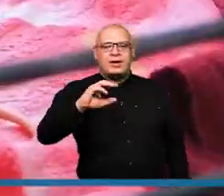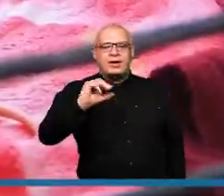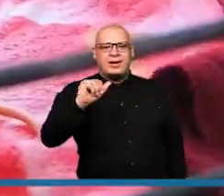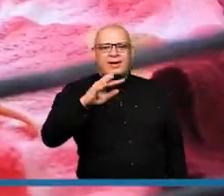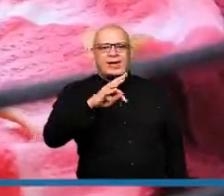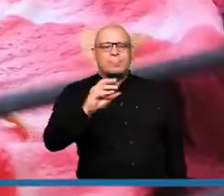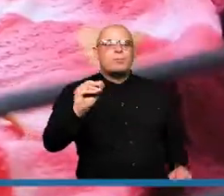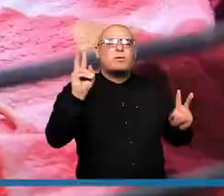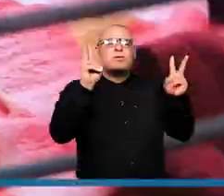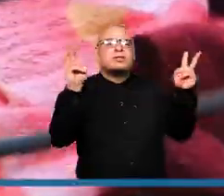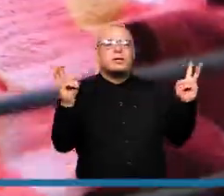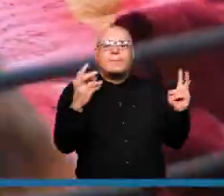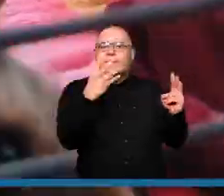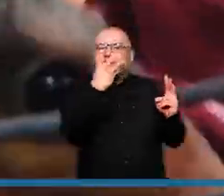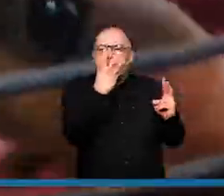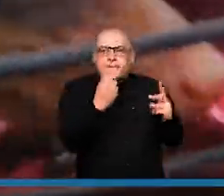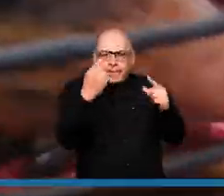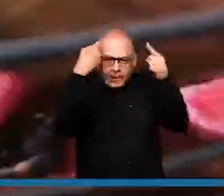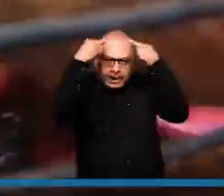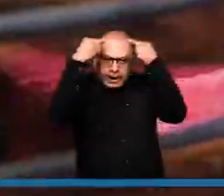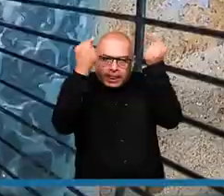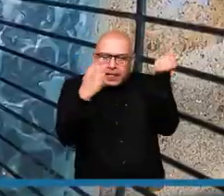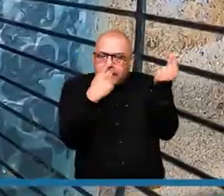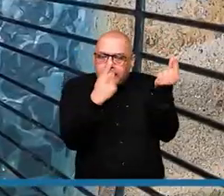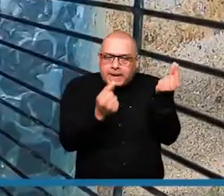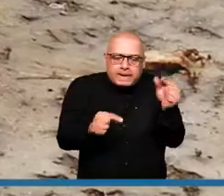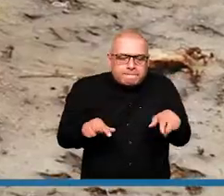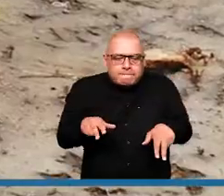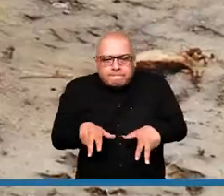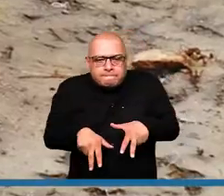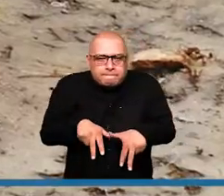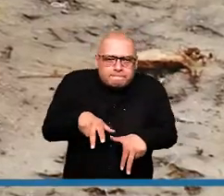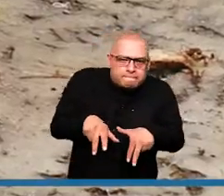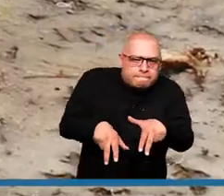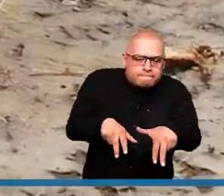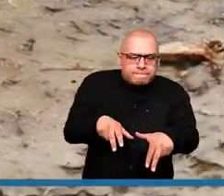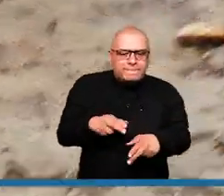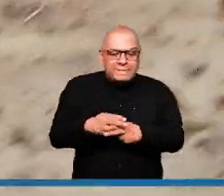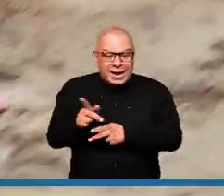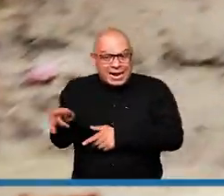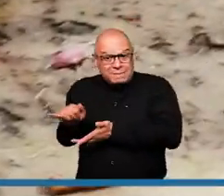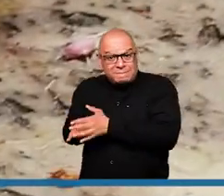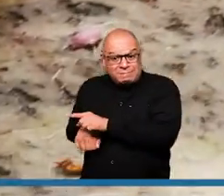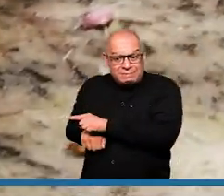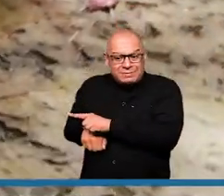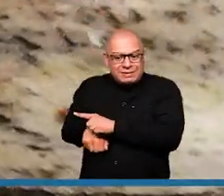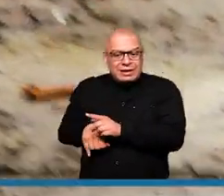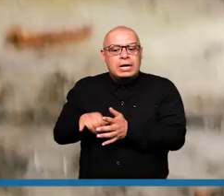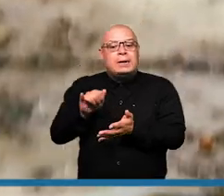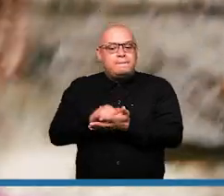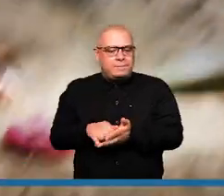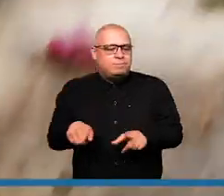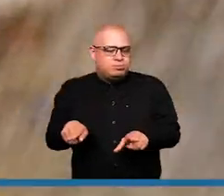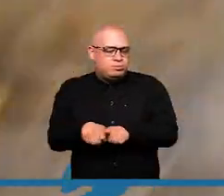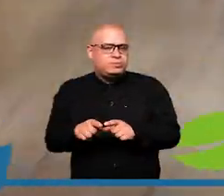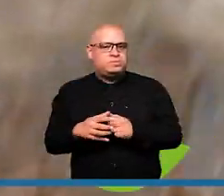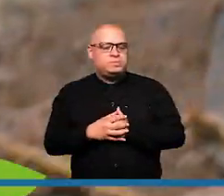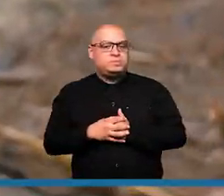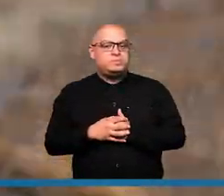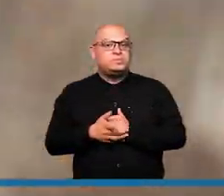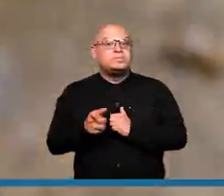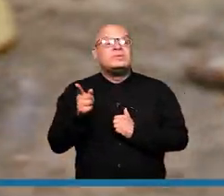zarigüeyas, porque es una de las zonas donde más la población las tiene cerca. Y no solamente son